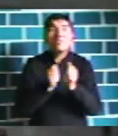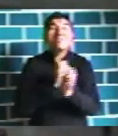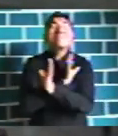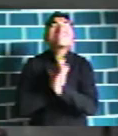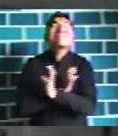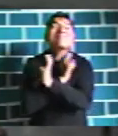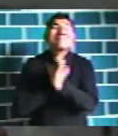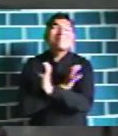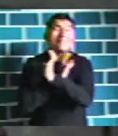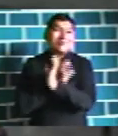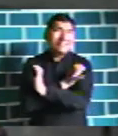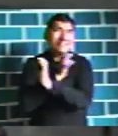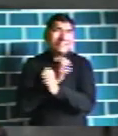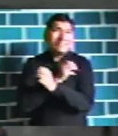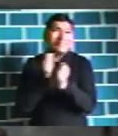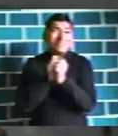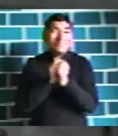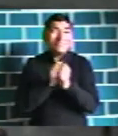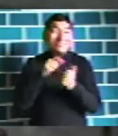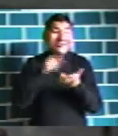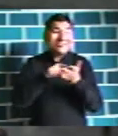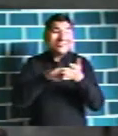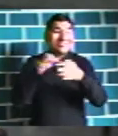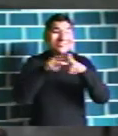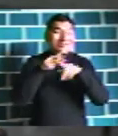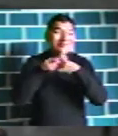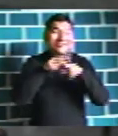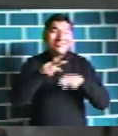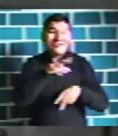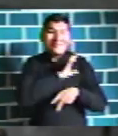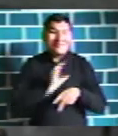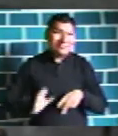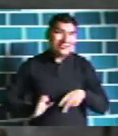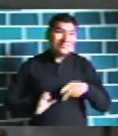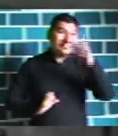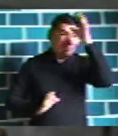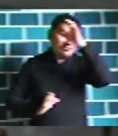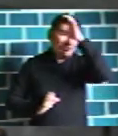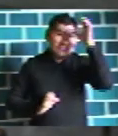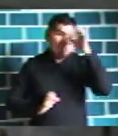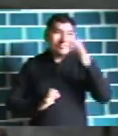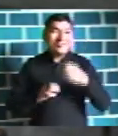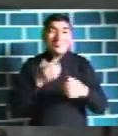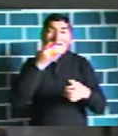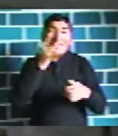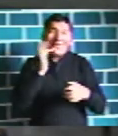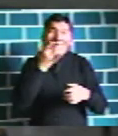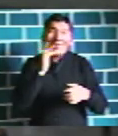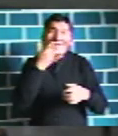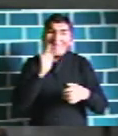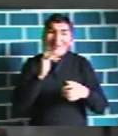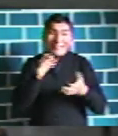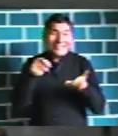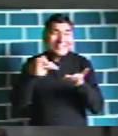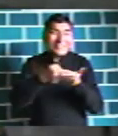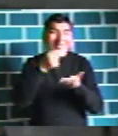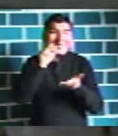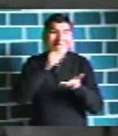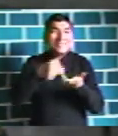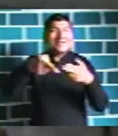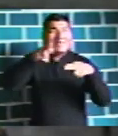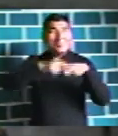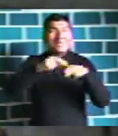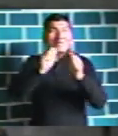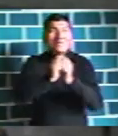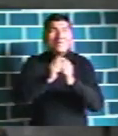cariño con esa salsita cristiana queridos hermanos con esa guita de ya palito